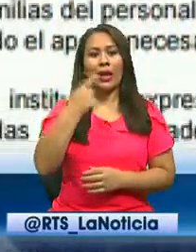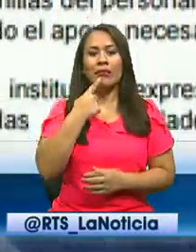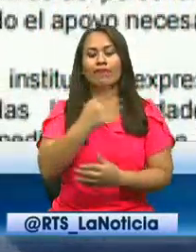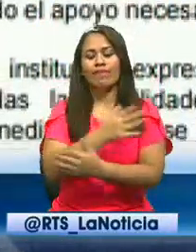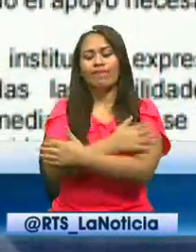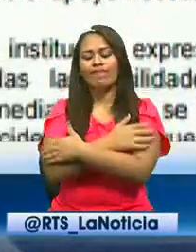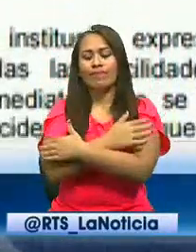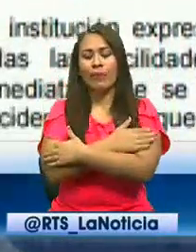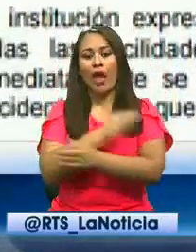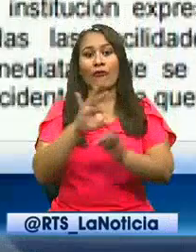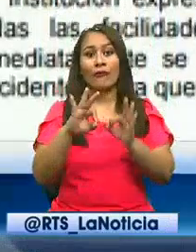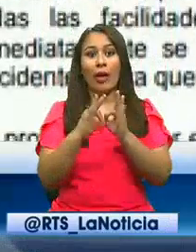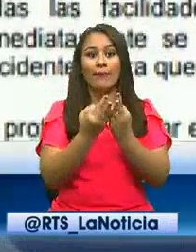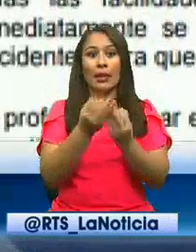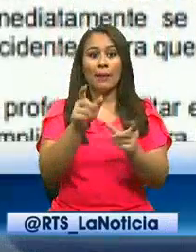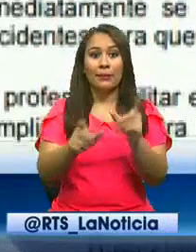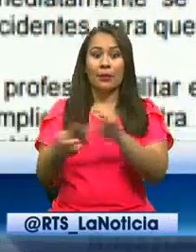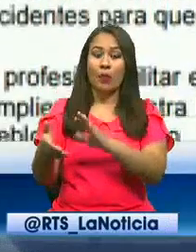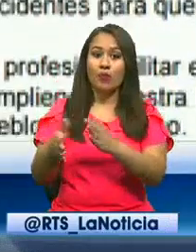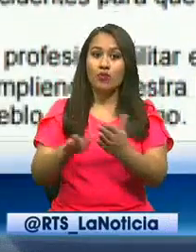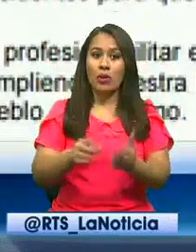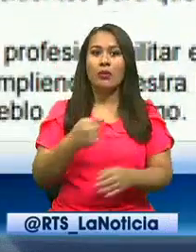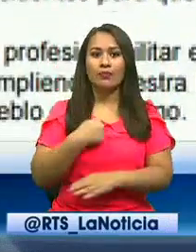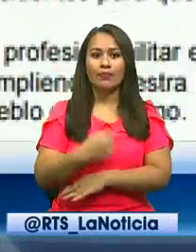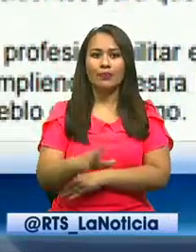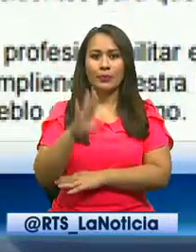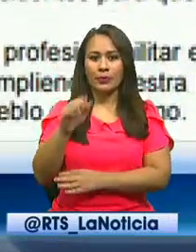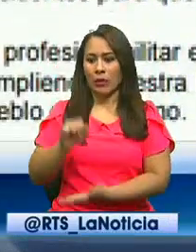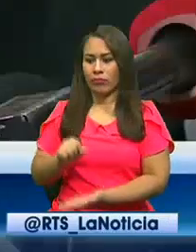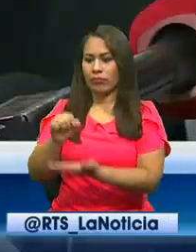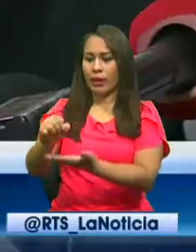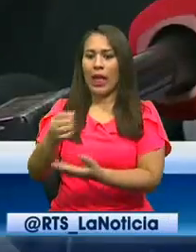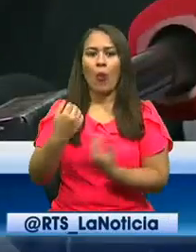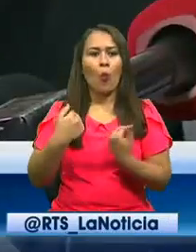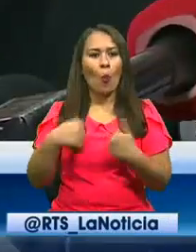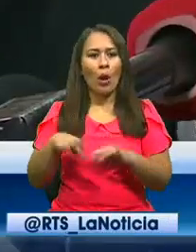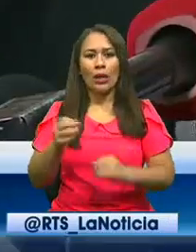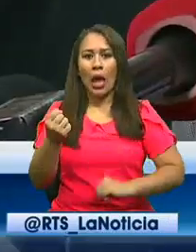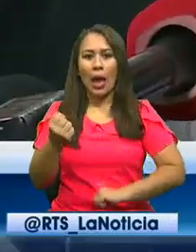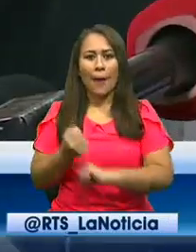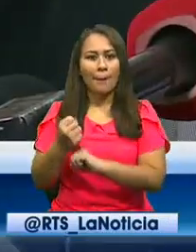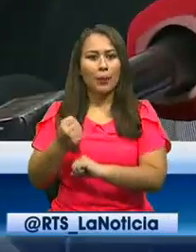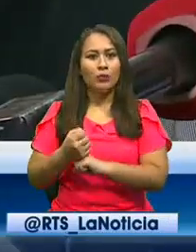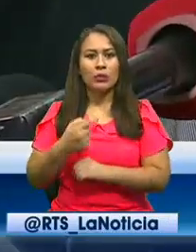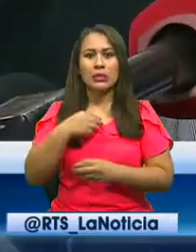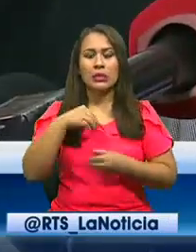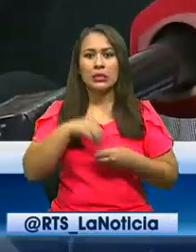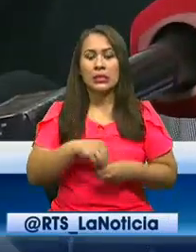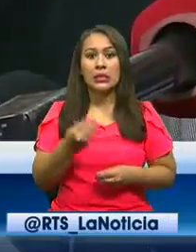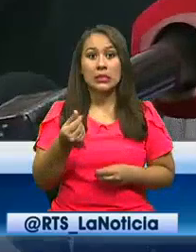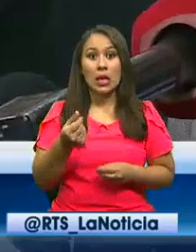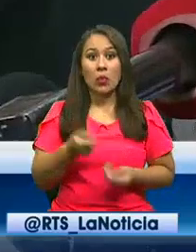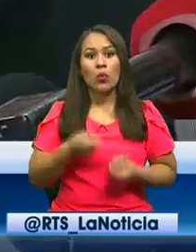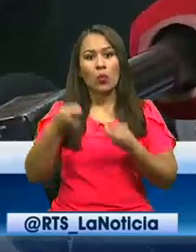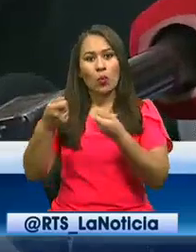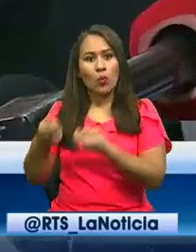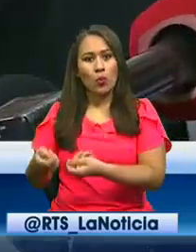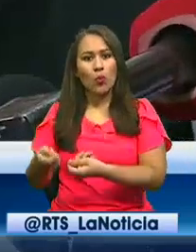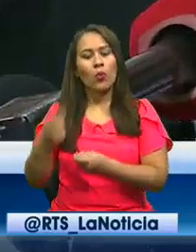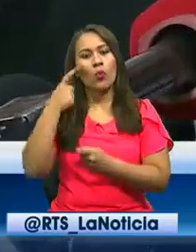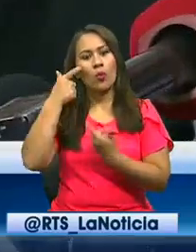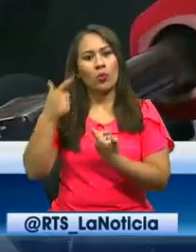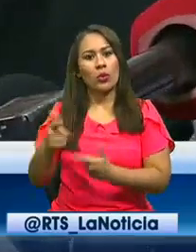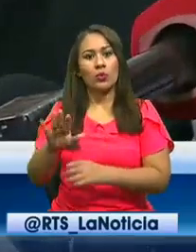las familias de los fallecidos y se comprometió a proporcionar todo el apoyo. Todo lo que tiene que ver con seguros, bienestar de